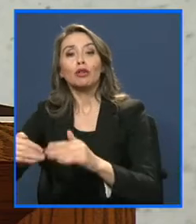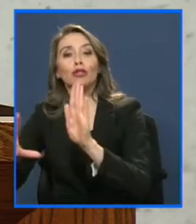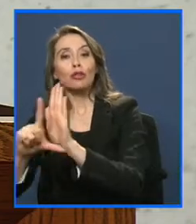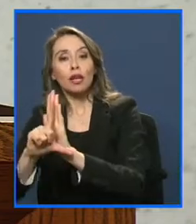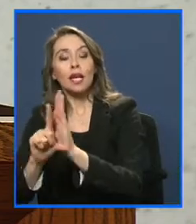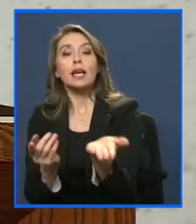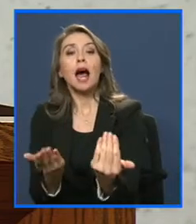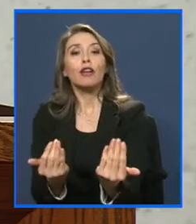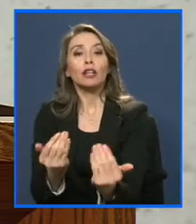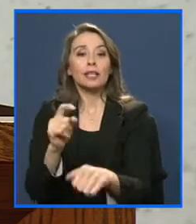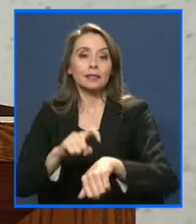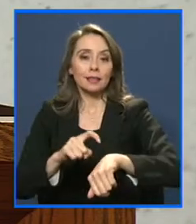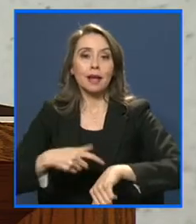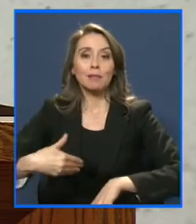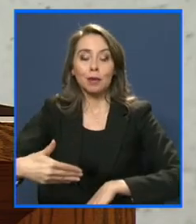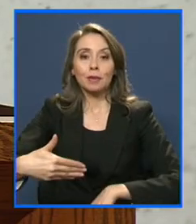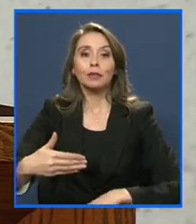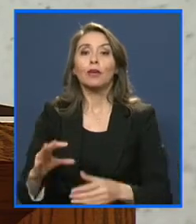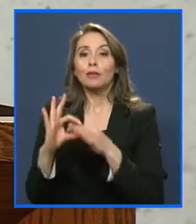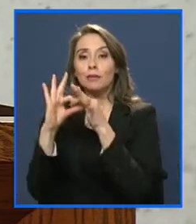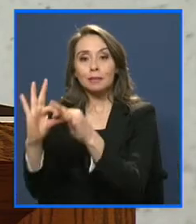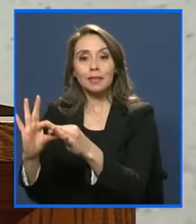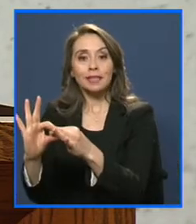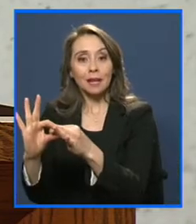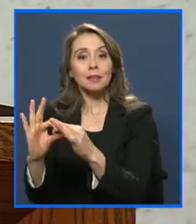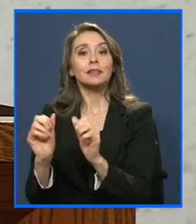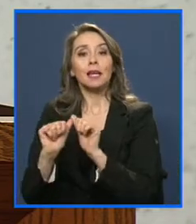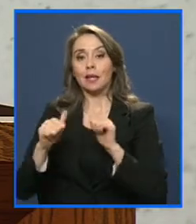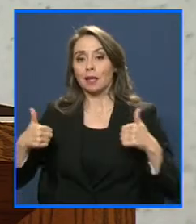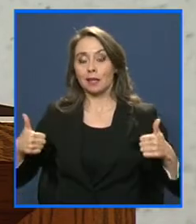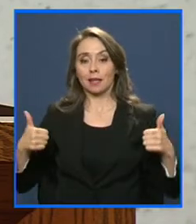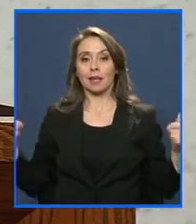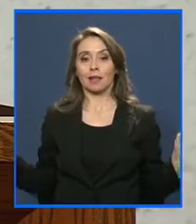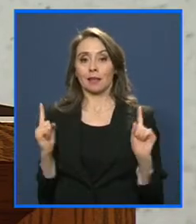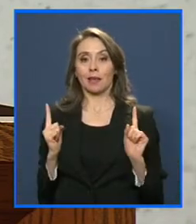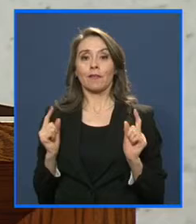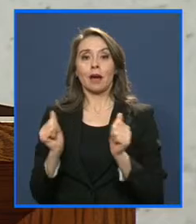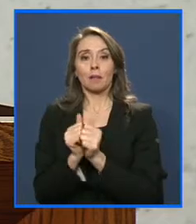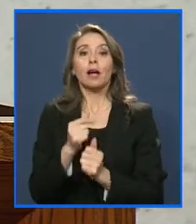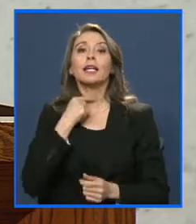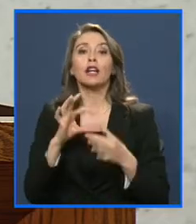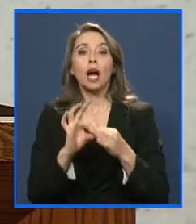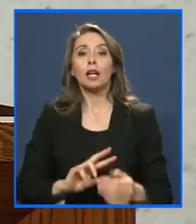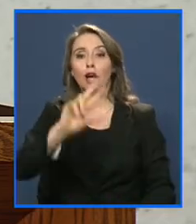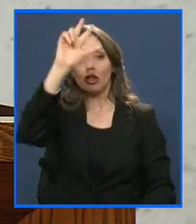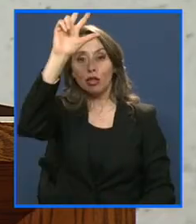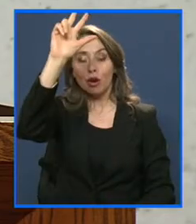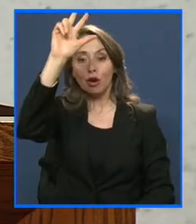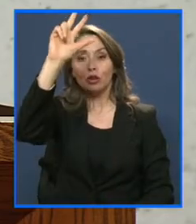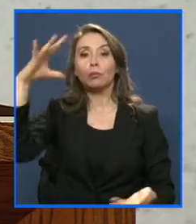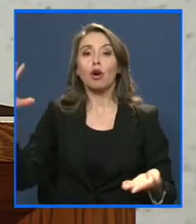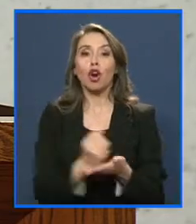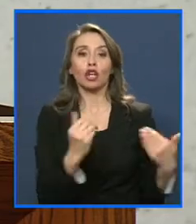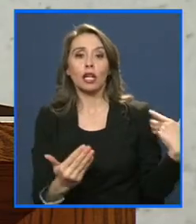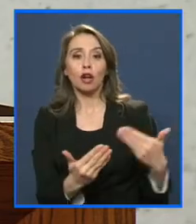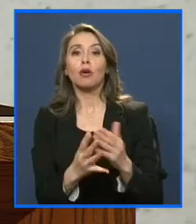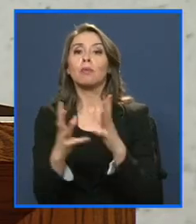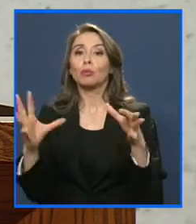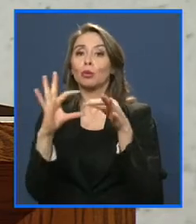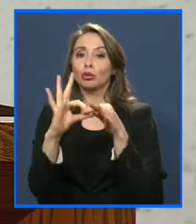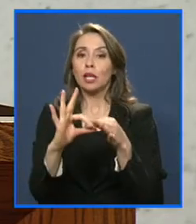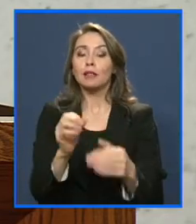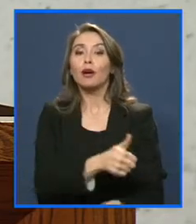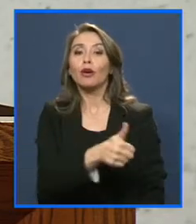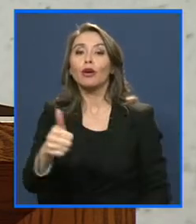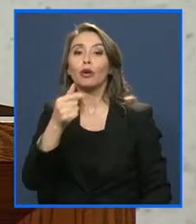los requerimientos de los tiempos quiero agradecer a la mesa que me acompaña quiero agradecer a dios por lo logrado muchas gracias a